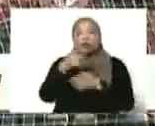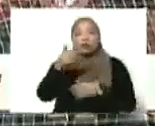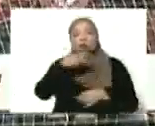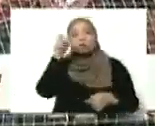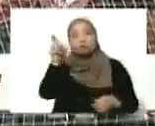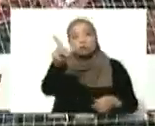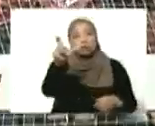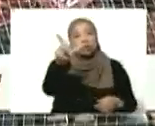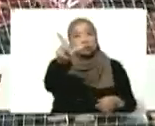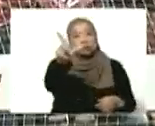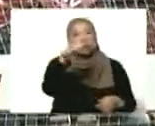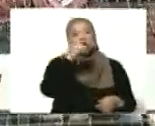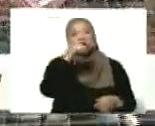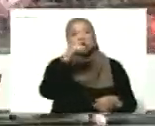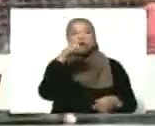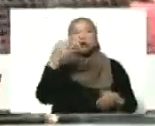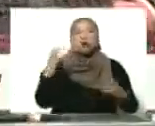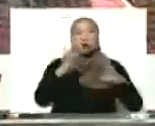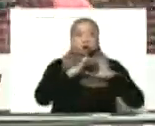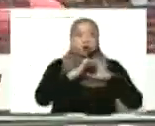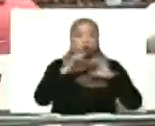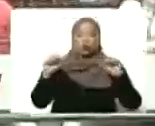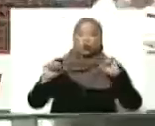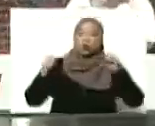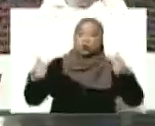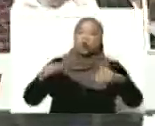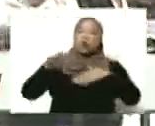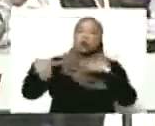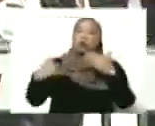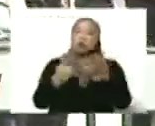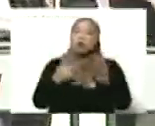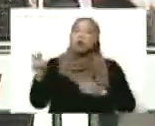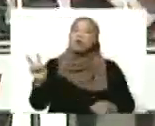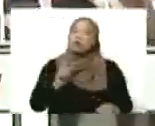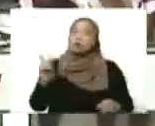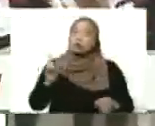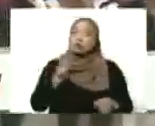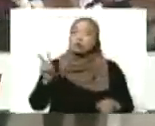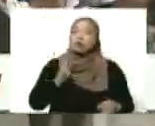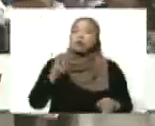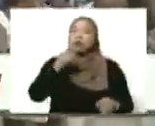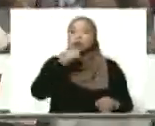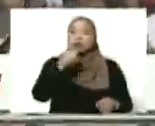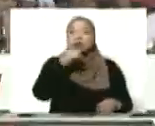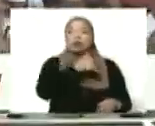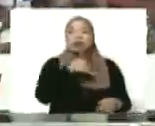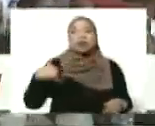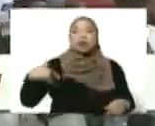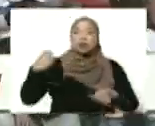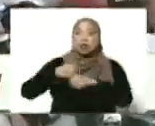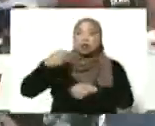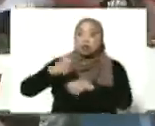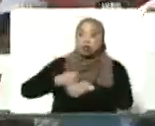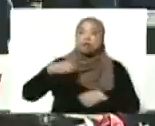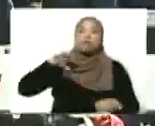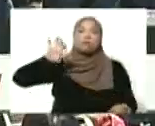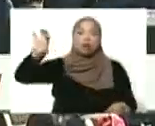Socialista Unido de Venezuela y el corazón están abiertos para todas las venezolanas y venezolanos de bien que quieran trabajar por esta